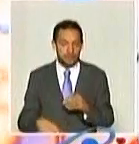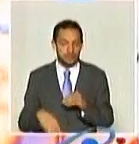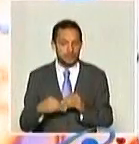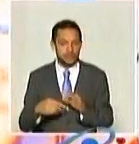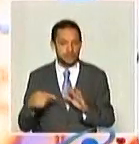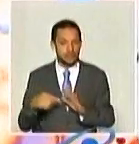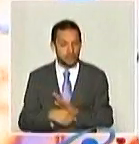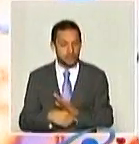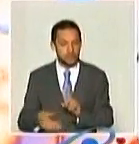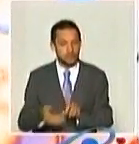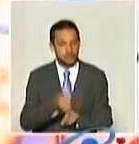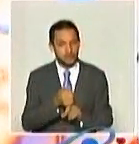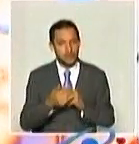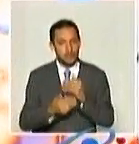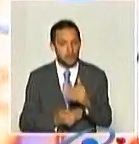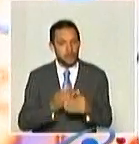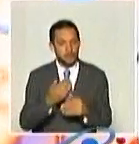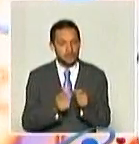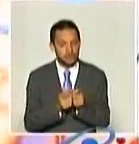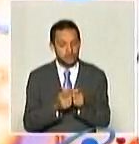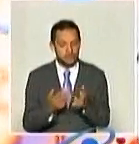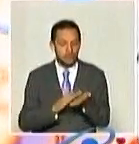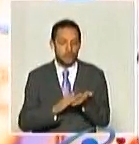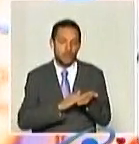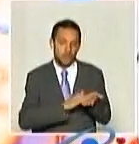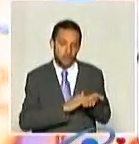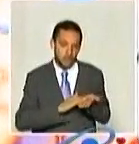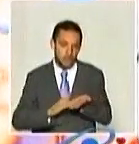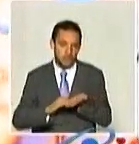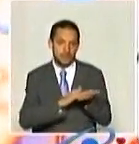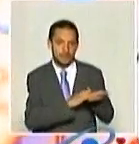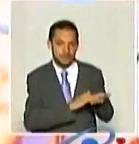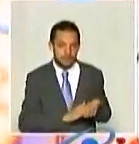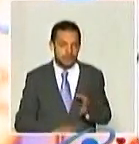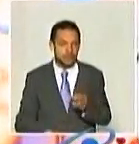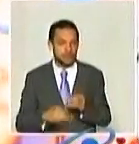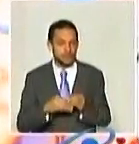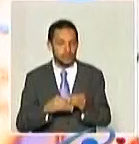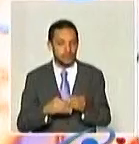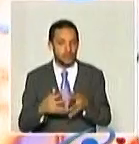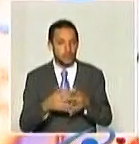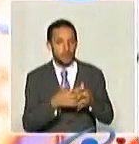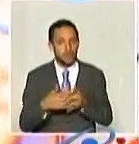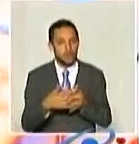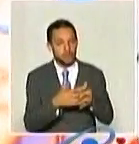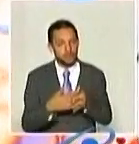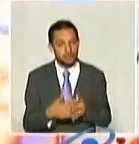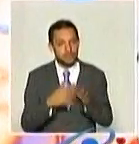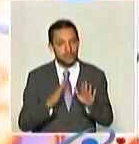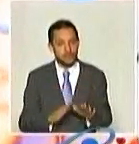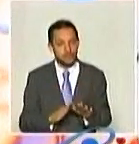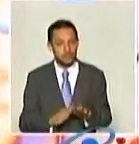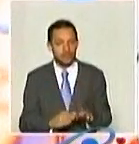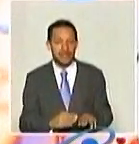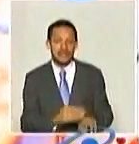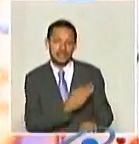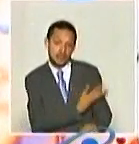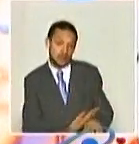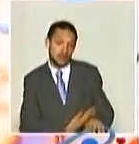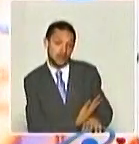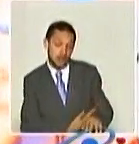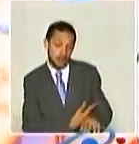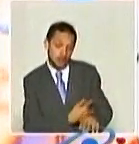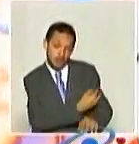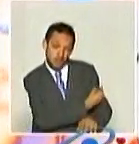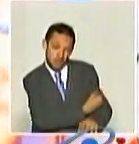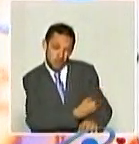una regeneración, granulación del tejido. Y se combina con la aplicación del ozono venoso, que el ozono venoso también está